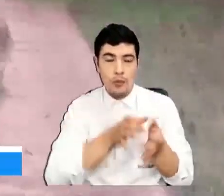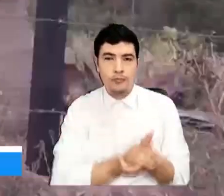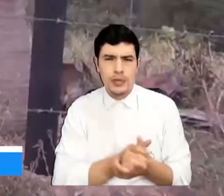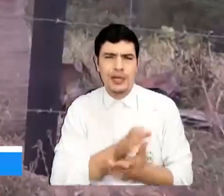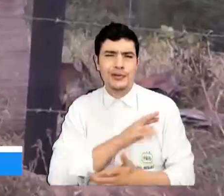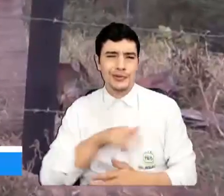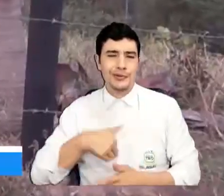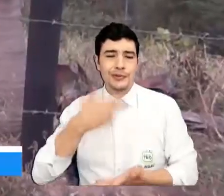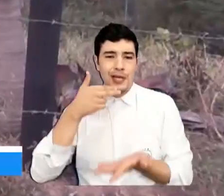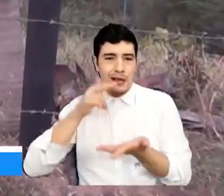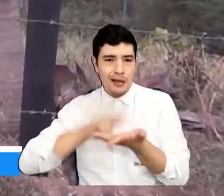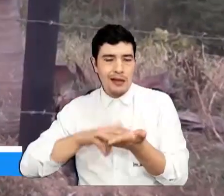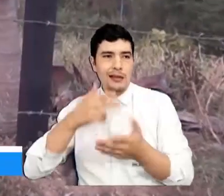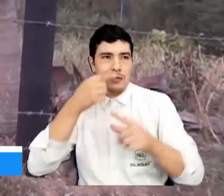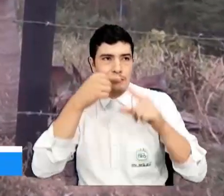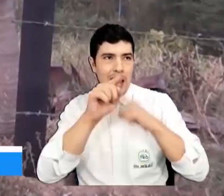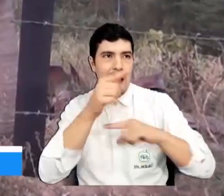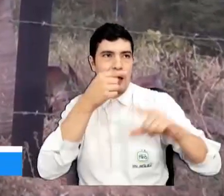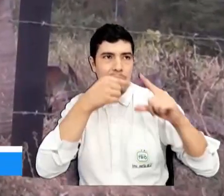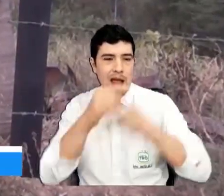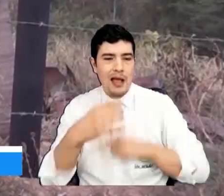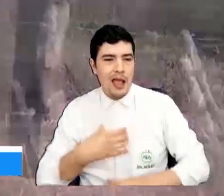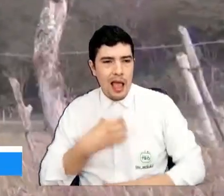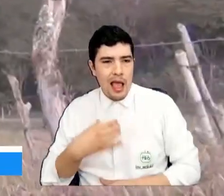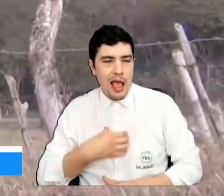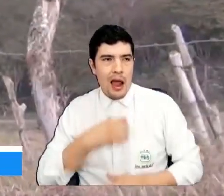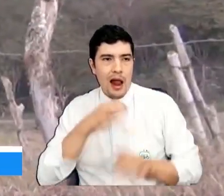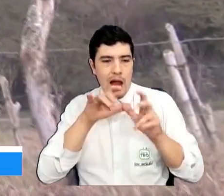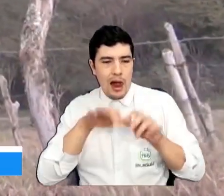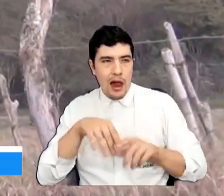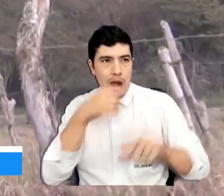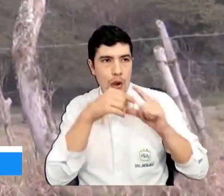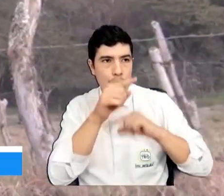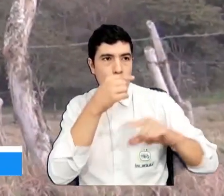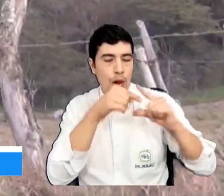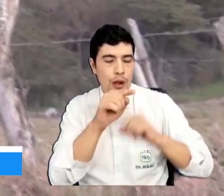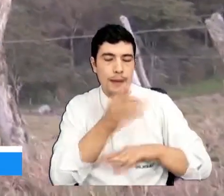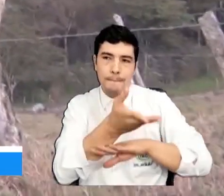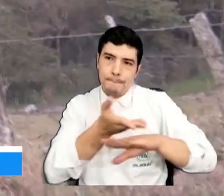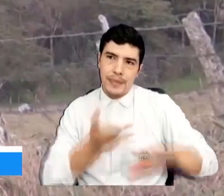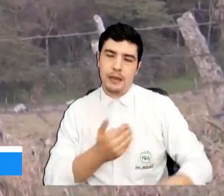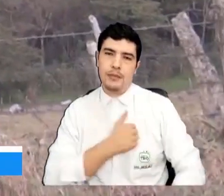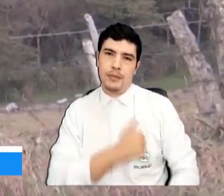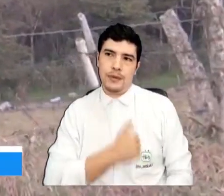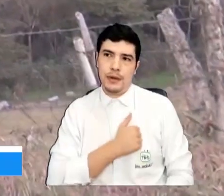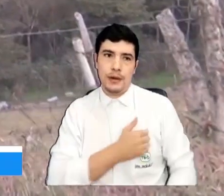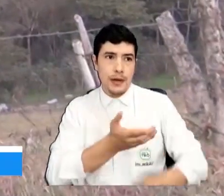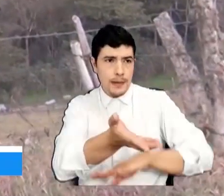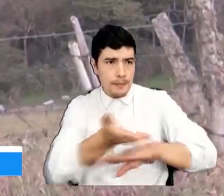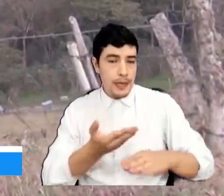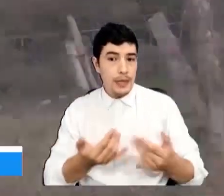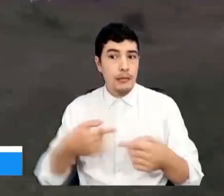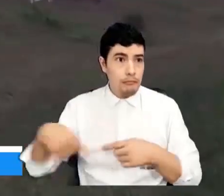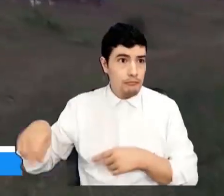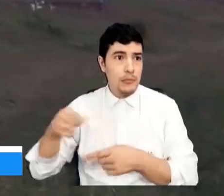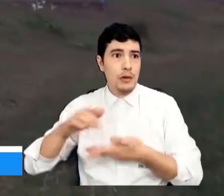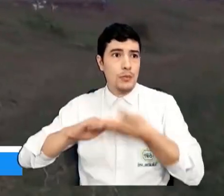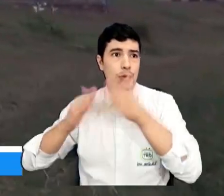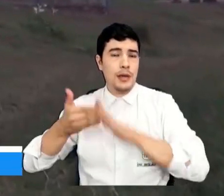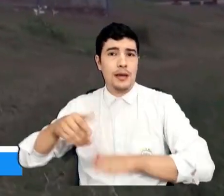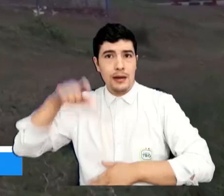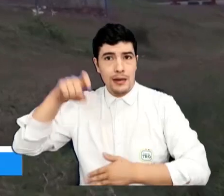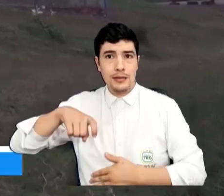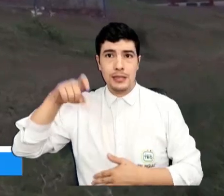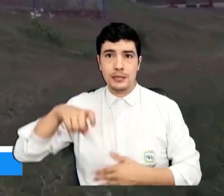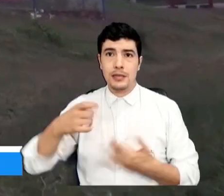que tenemos actualmente estas comunidades para que nos llegue la conectividad. Aún así, a los estudiantes se les garantizará la